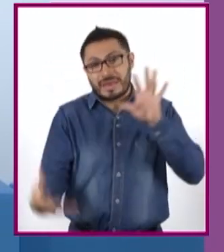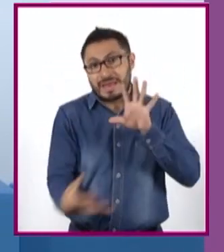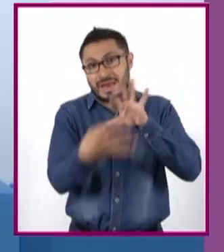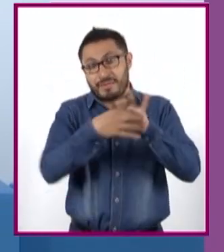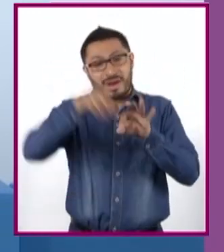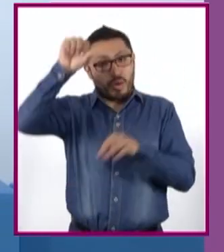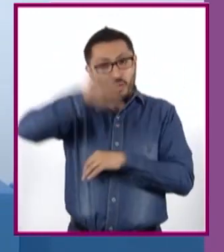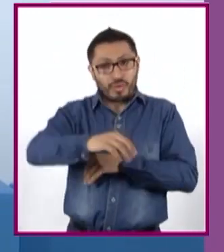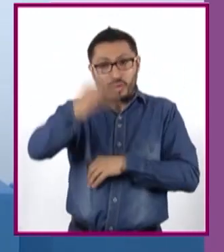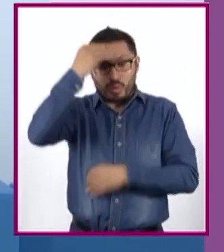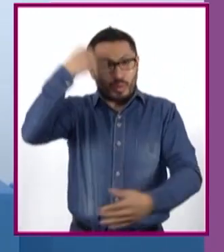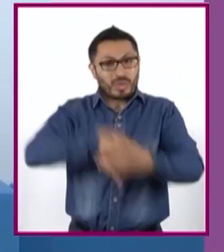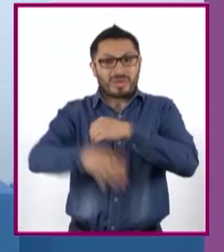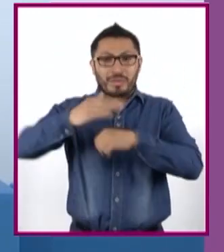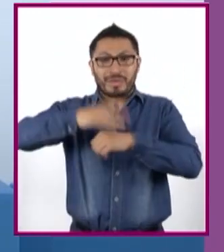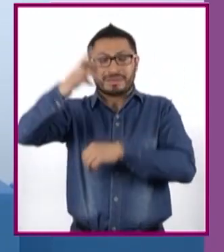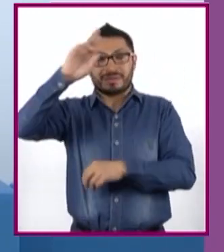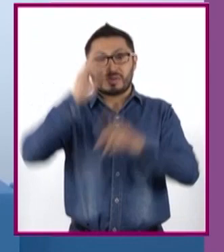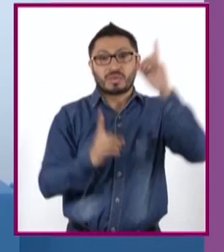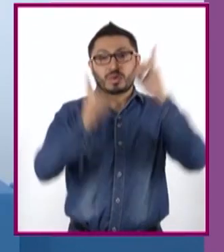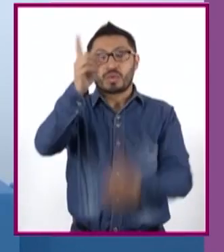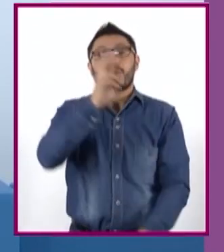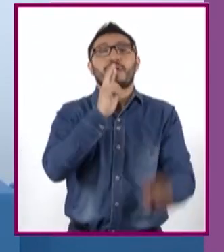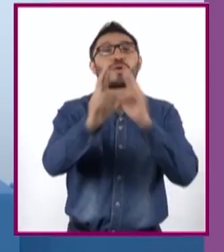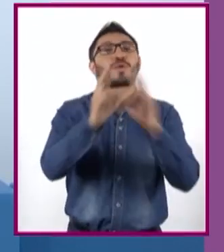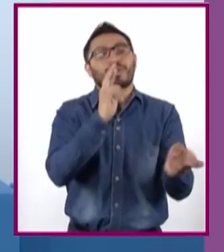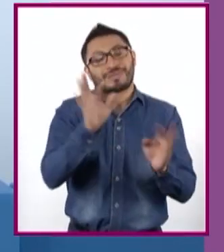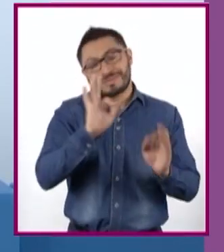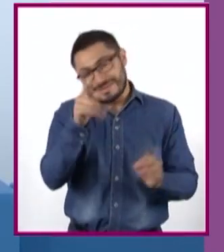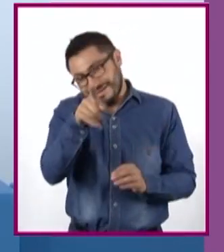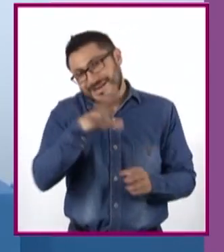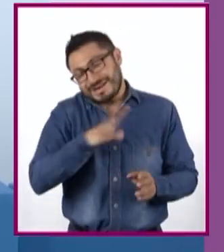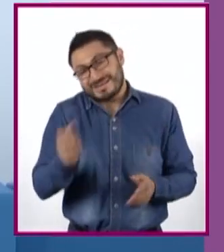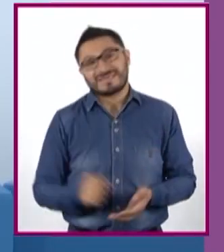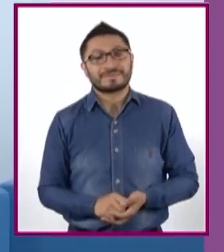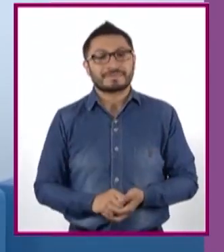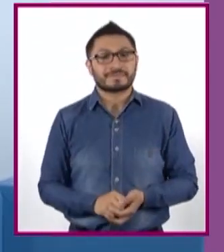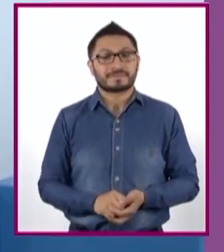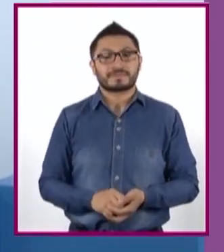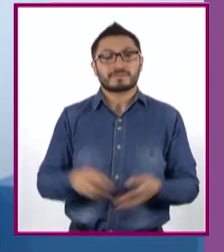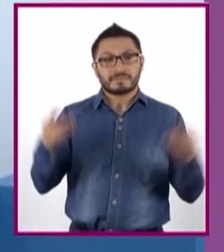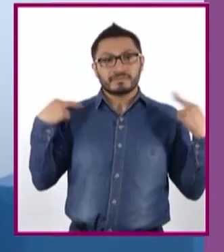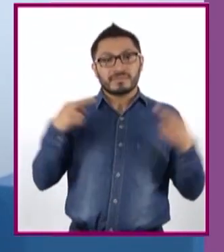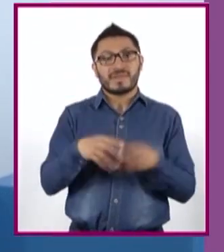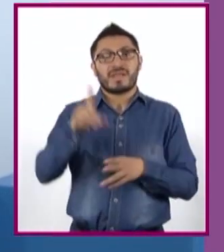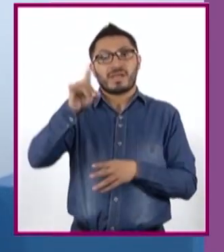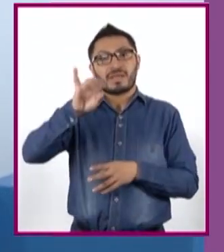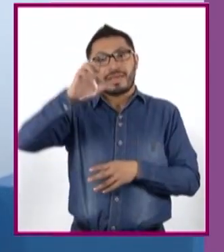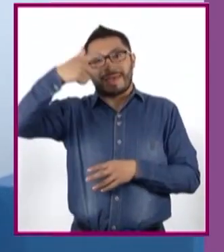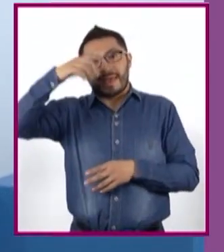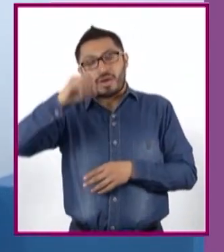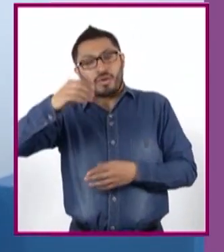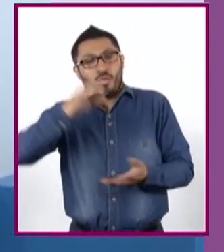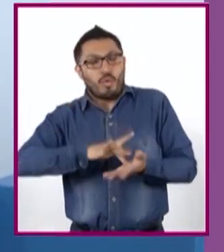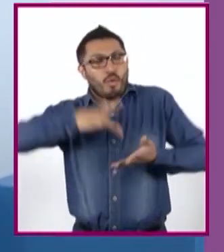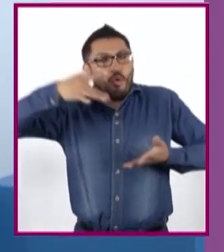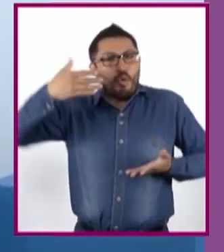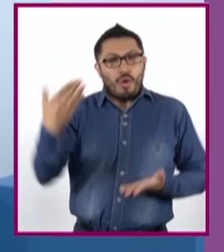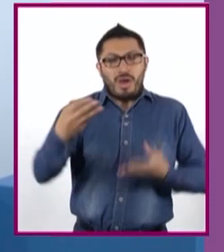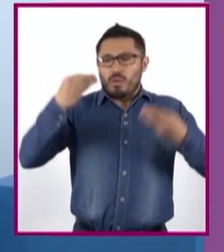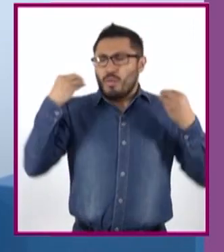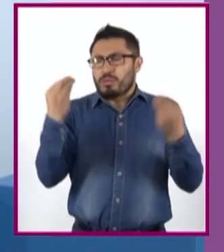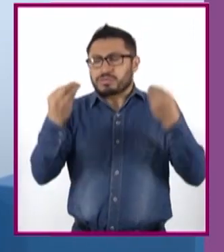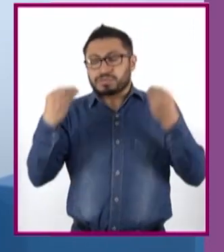puedan conocer más y resolver las dudas que pudieran surgir. Maestro Diego, le agradezco mucho